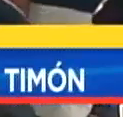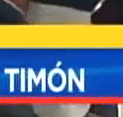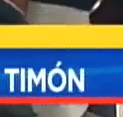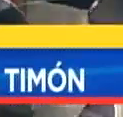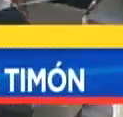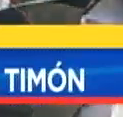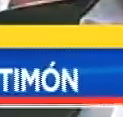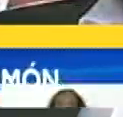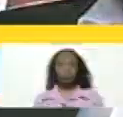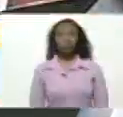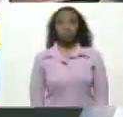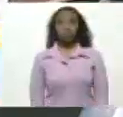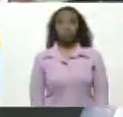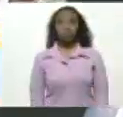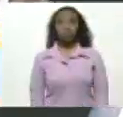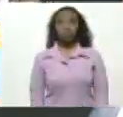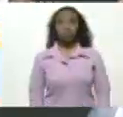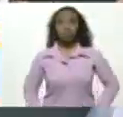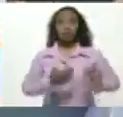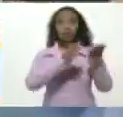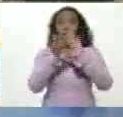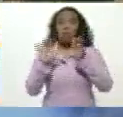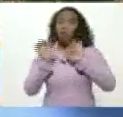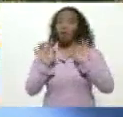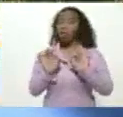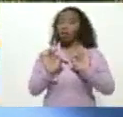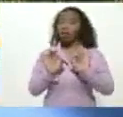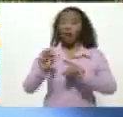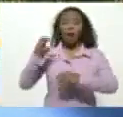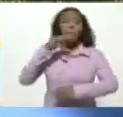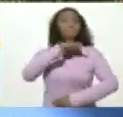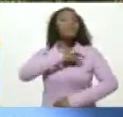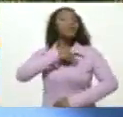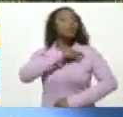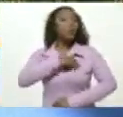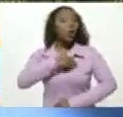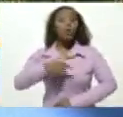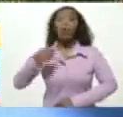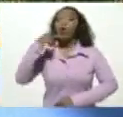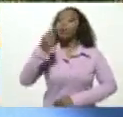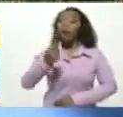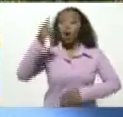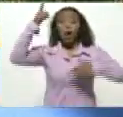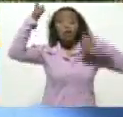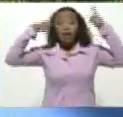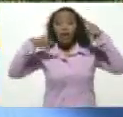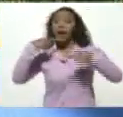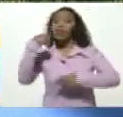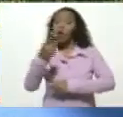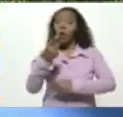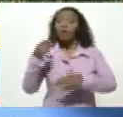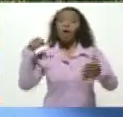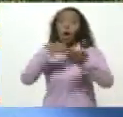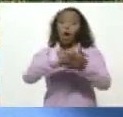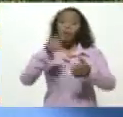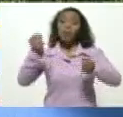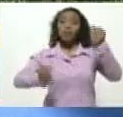Así es, comuna o nada, es la misión, lo dijo Chávez en el golpe de timón.